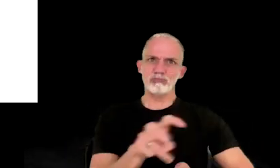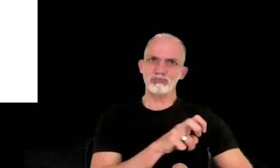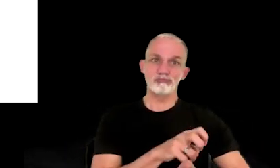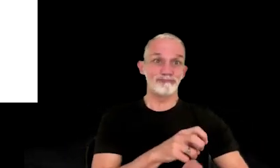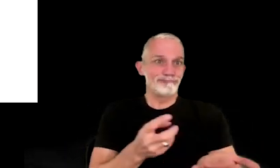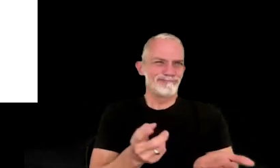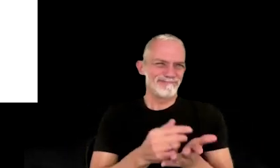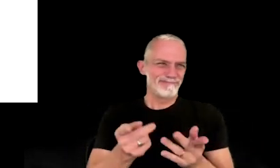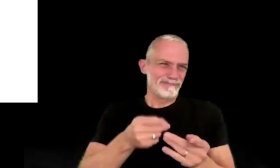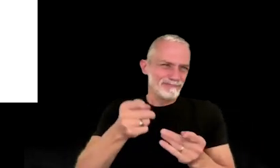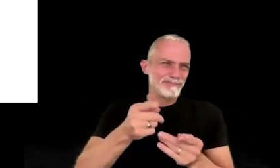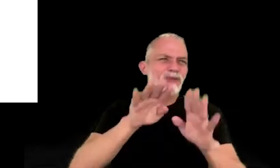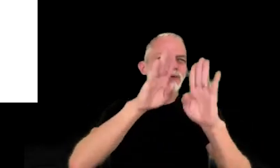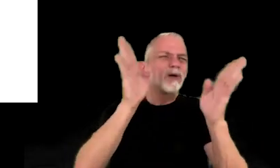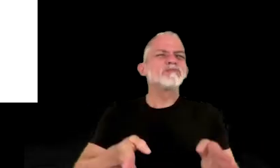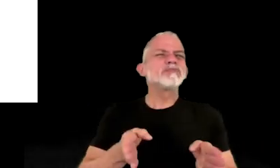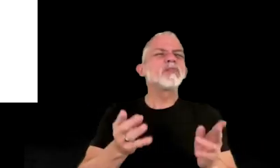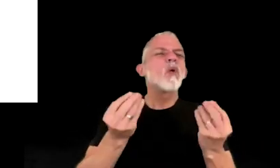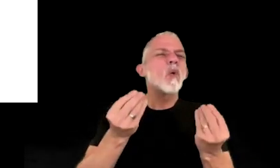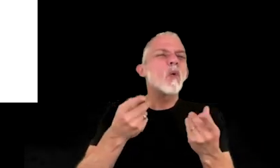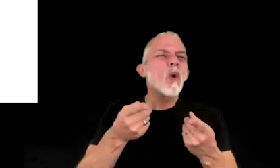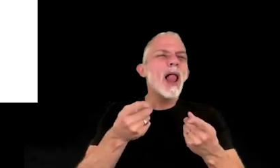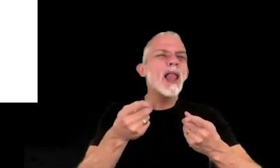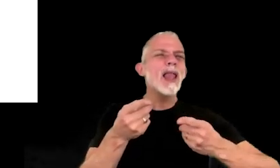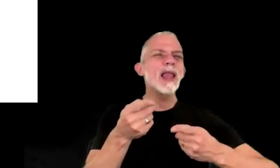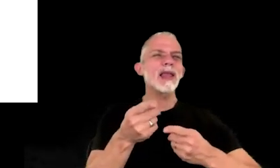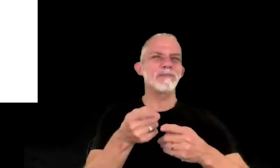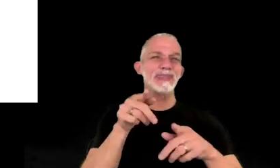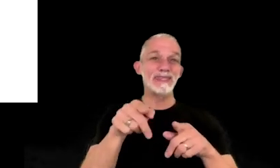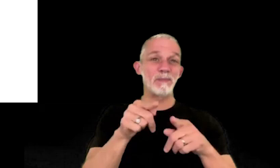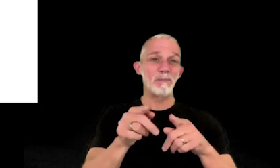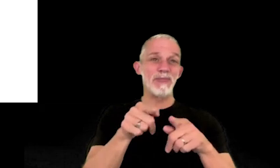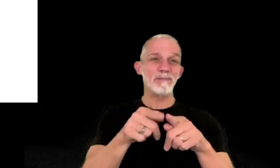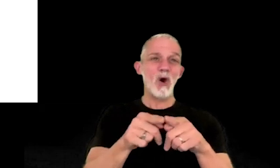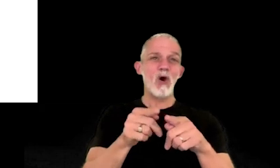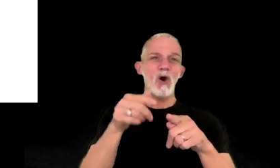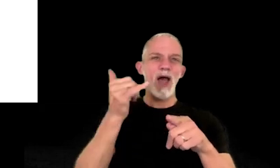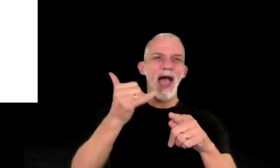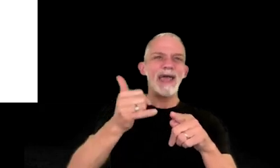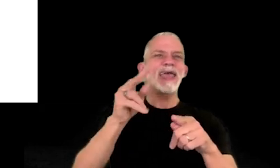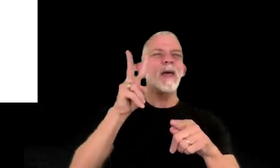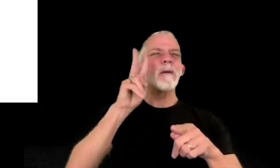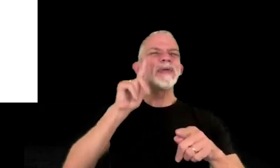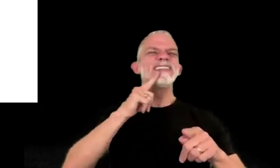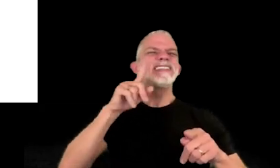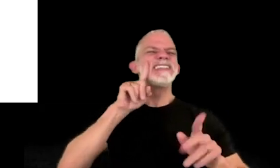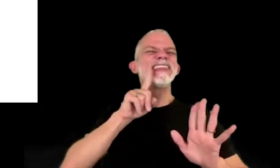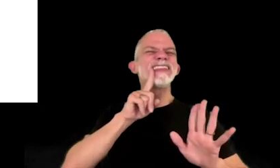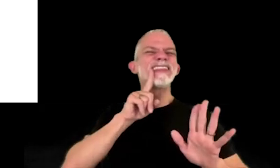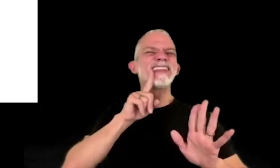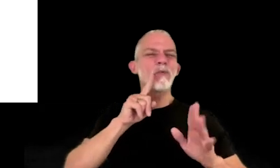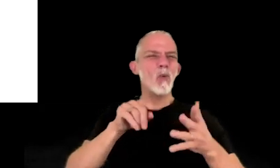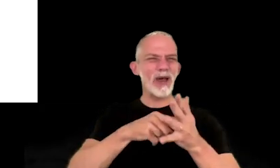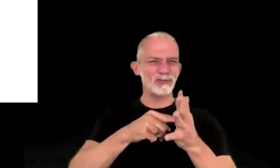ente público en particular, que es el de Visit Buenos Aires. Es un puesto turístico, no tiene carácter